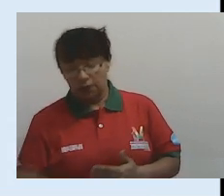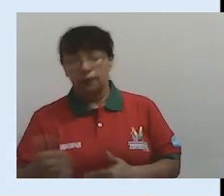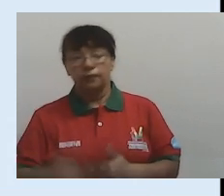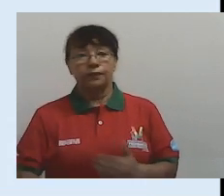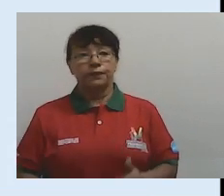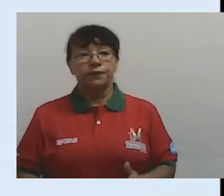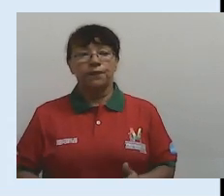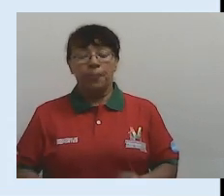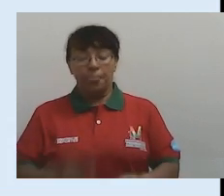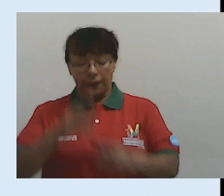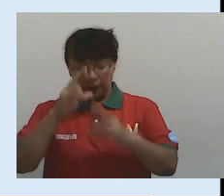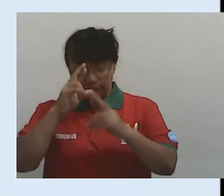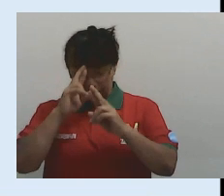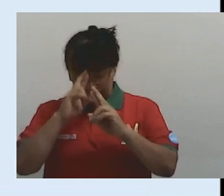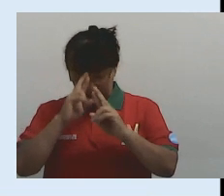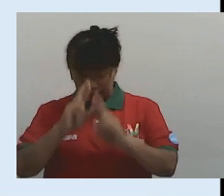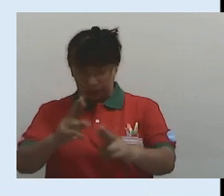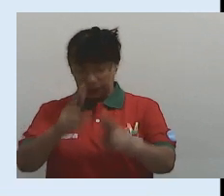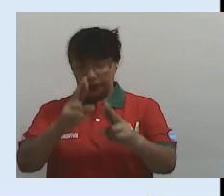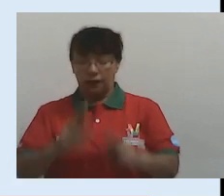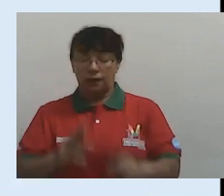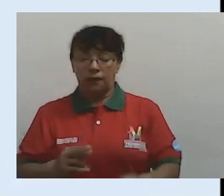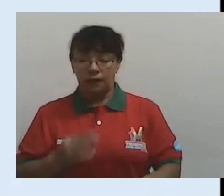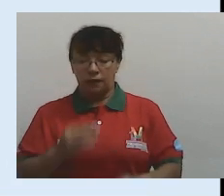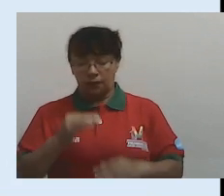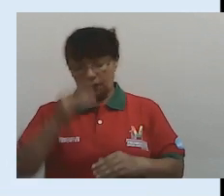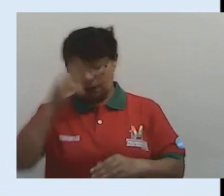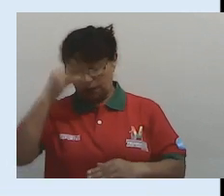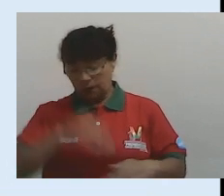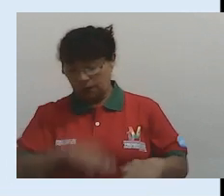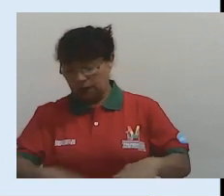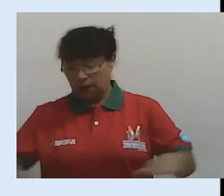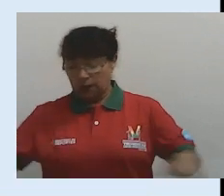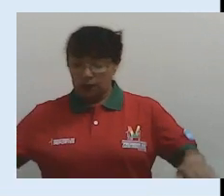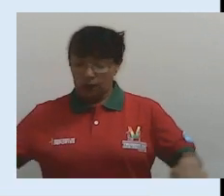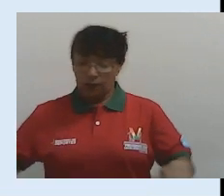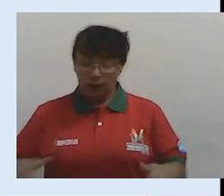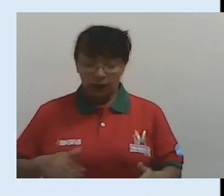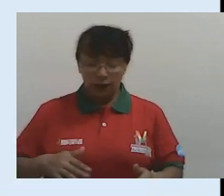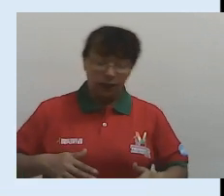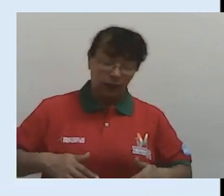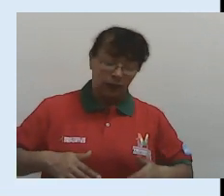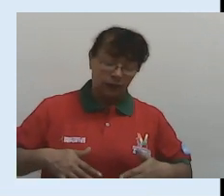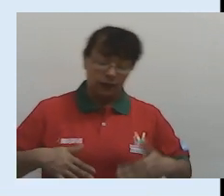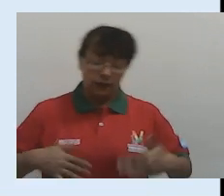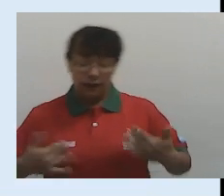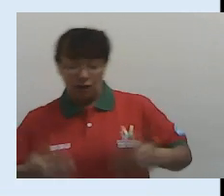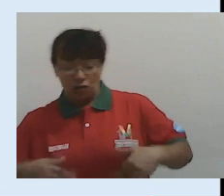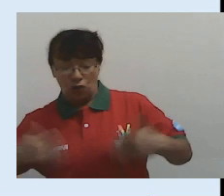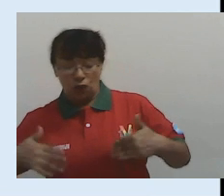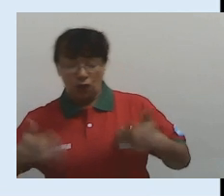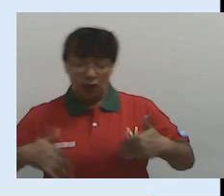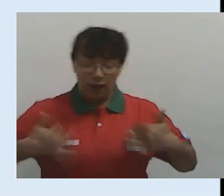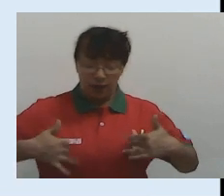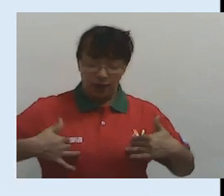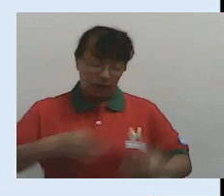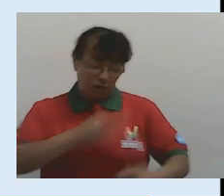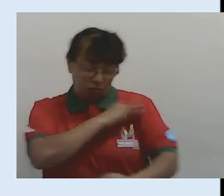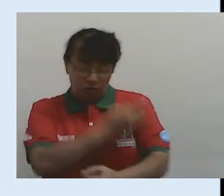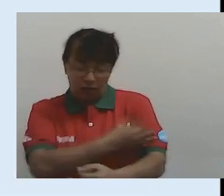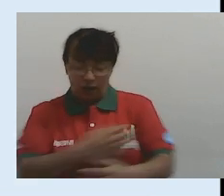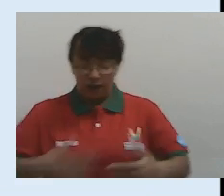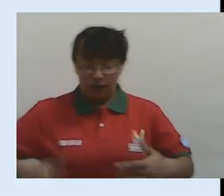los niños en esa dinámica que tienen de movimiento, ¿no ves? Los viejitos, nosotros estamos cansados, nos sentamos,